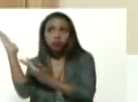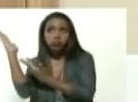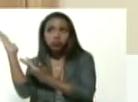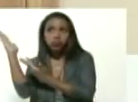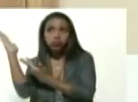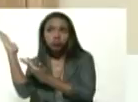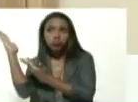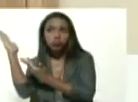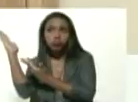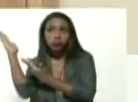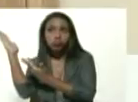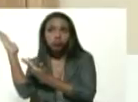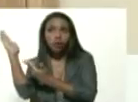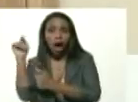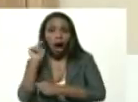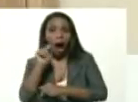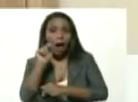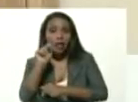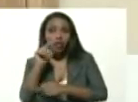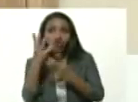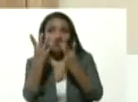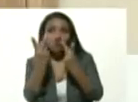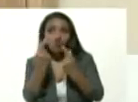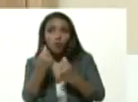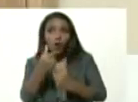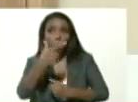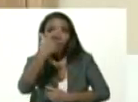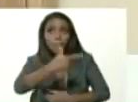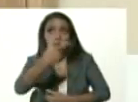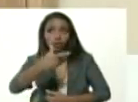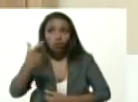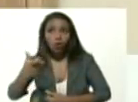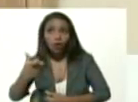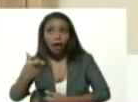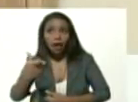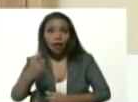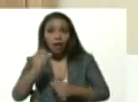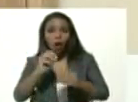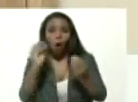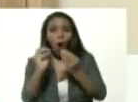Aquí está el número de casos y la curva